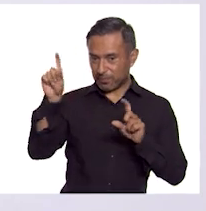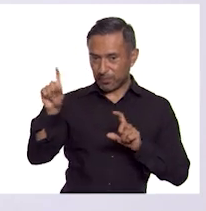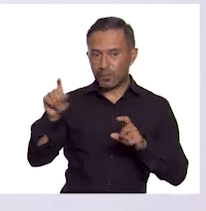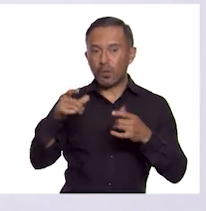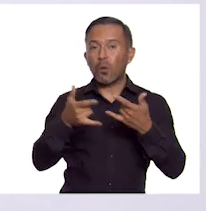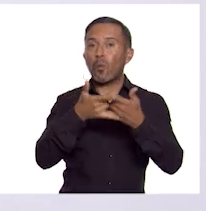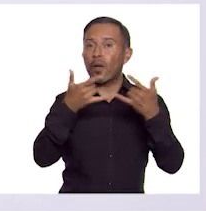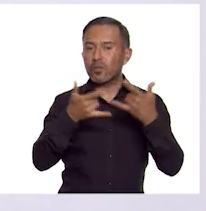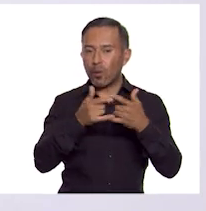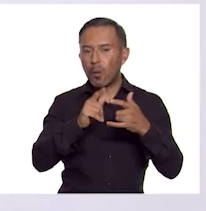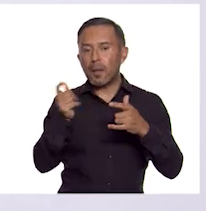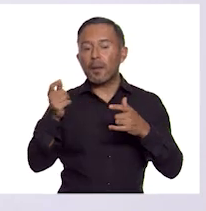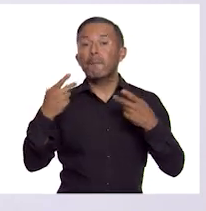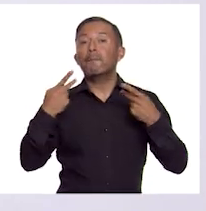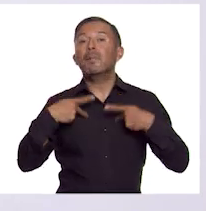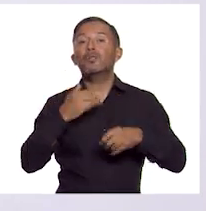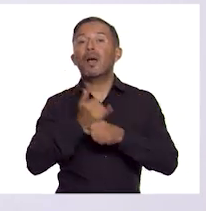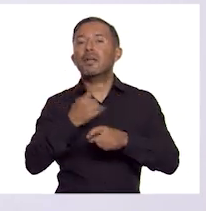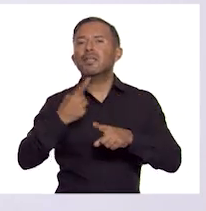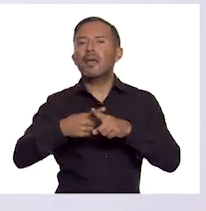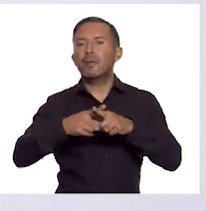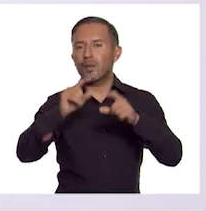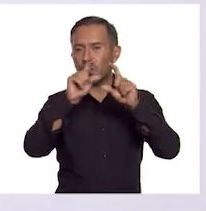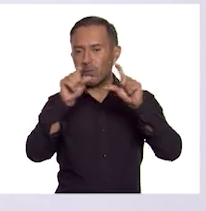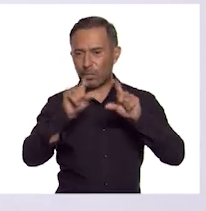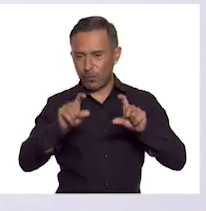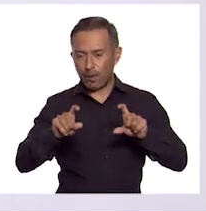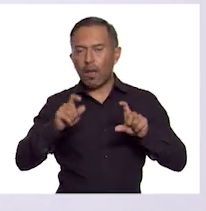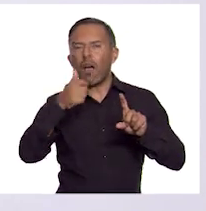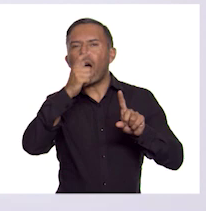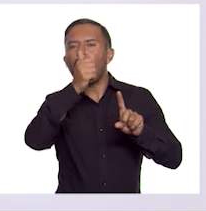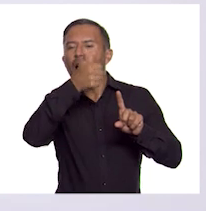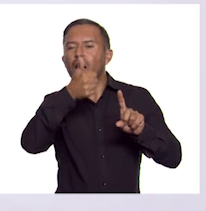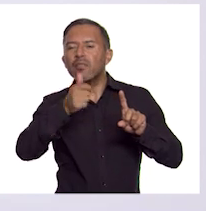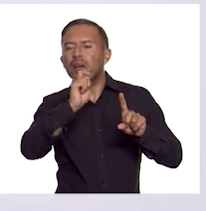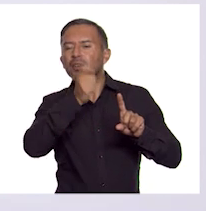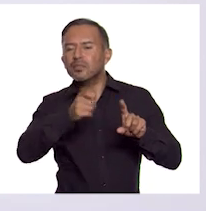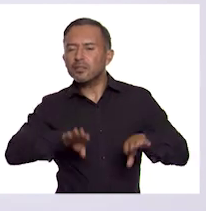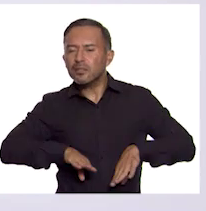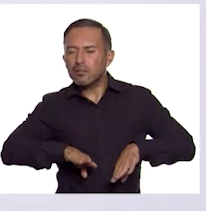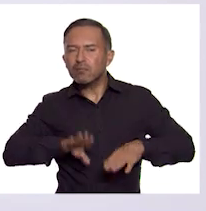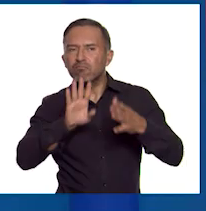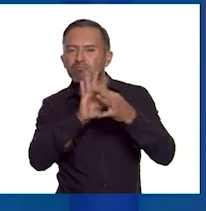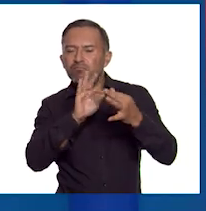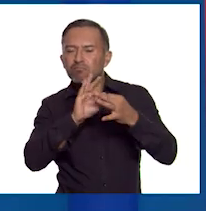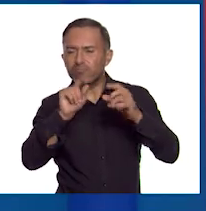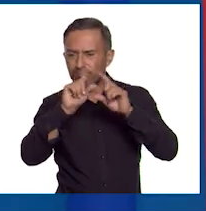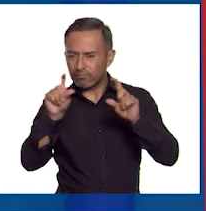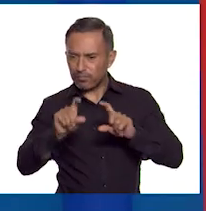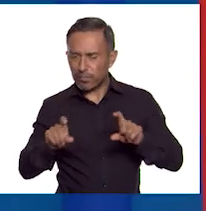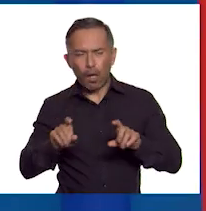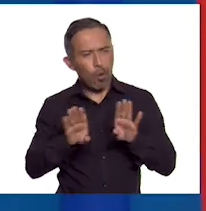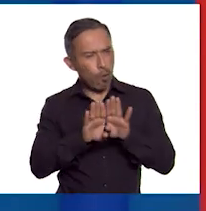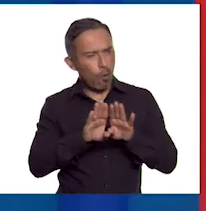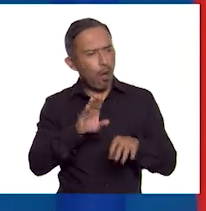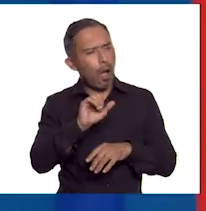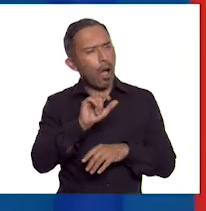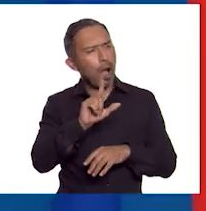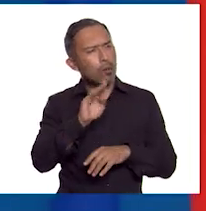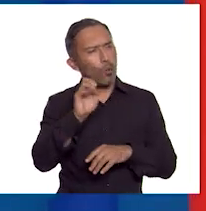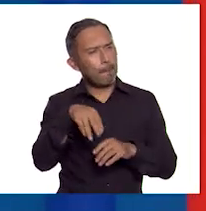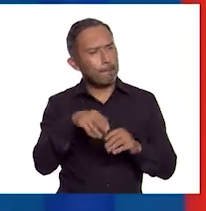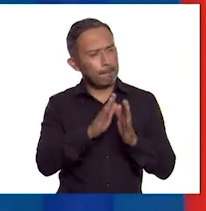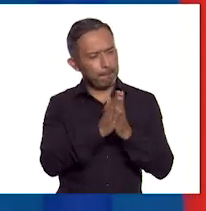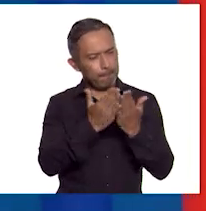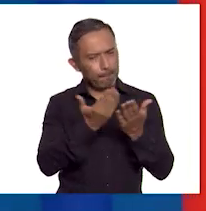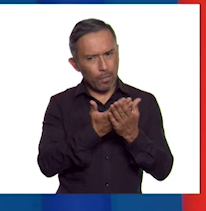cuento, los personajes y la descripción sencilla que pusimos de cada uno de ellos. Profesor, es como si fuera un álbum, ¿no? O un